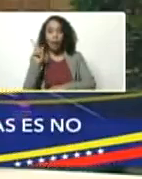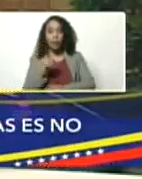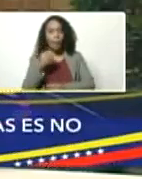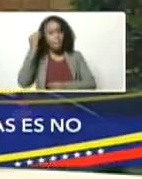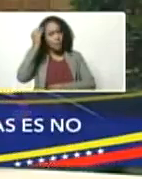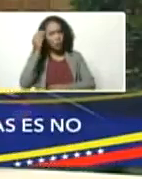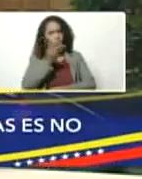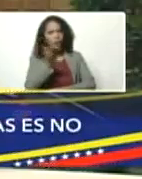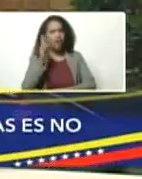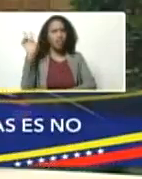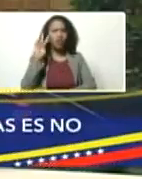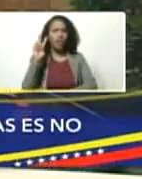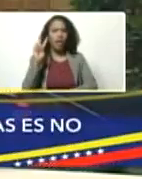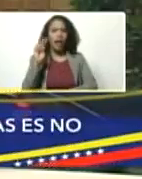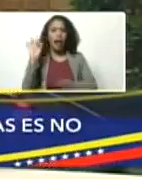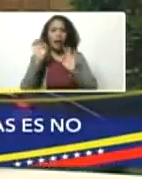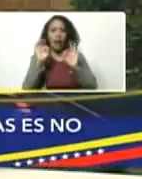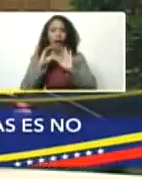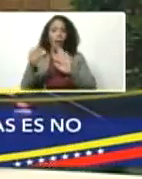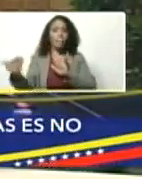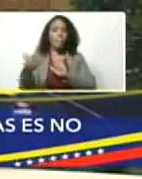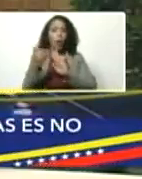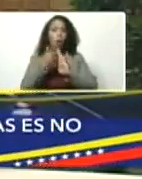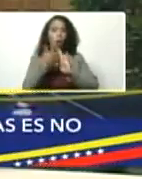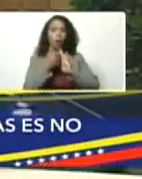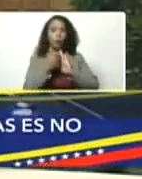imagínense a Venezuela sin sanciones.